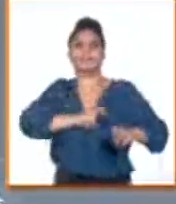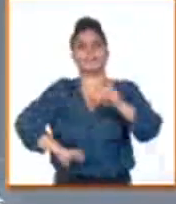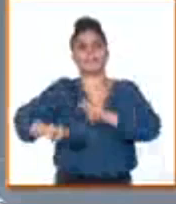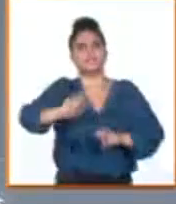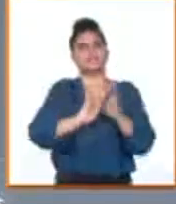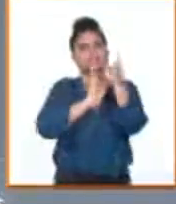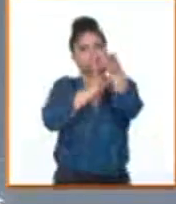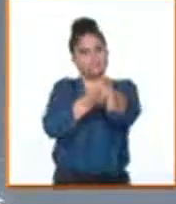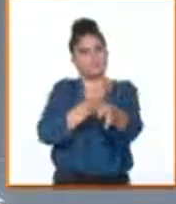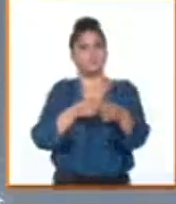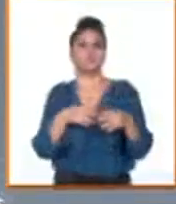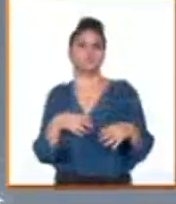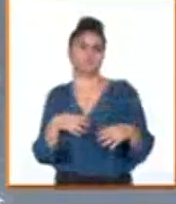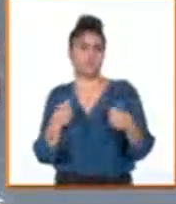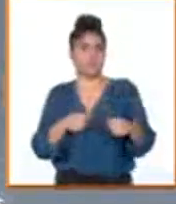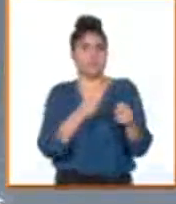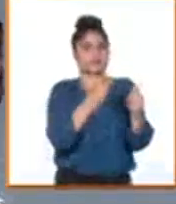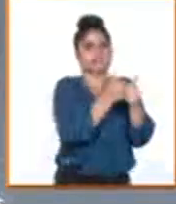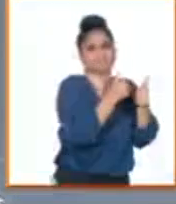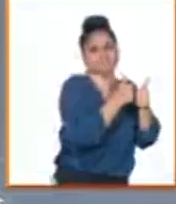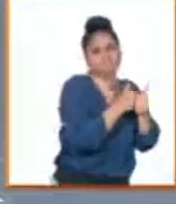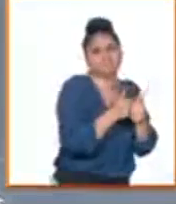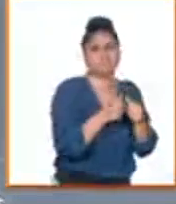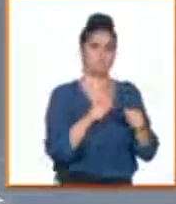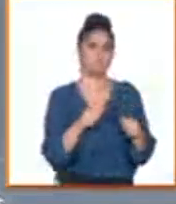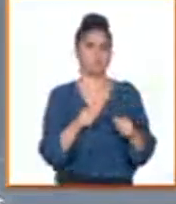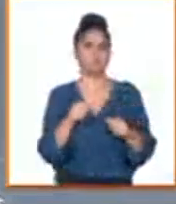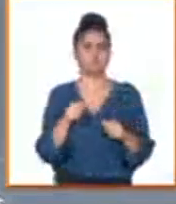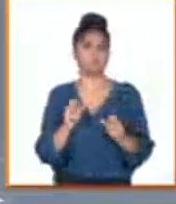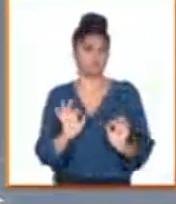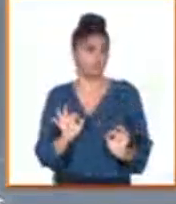y una evaluación. Y sobre todas las cosas, en estos